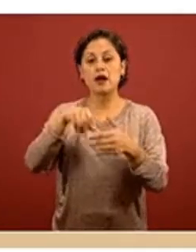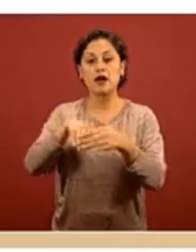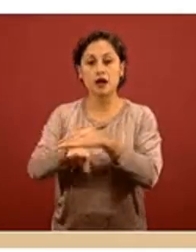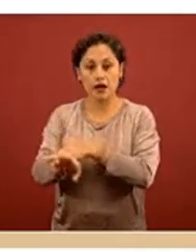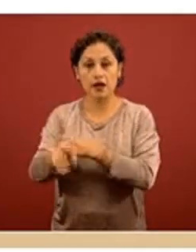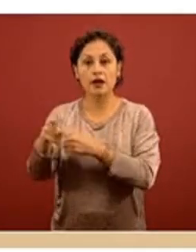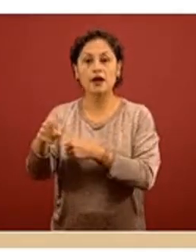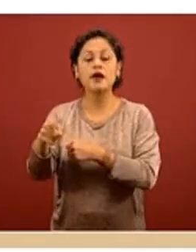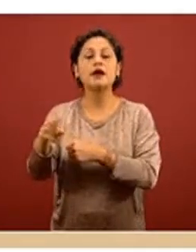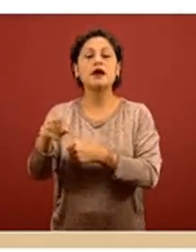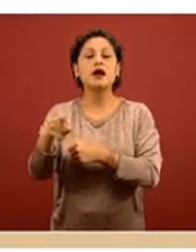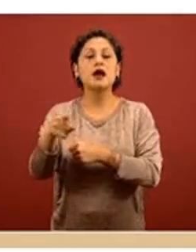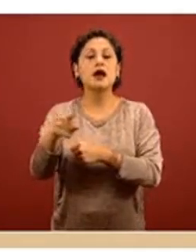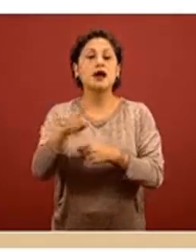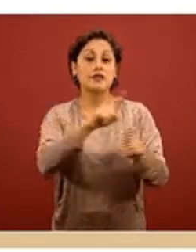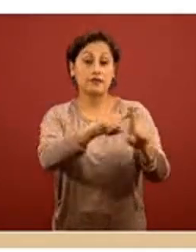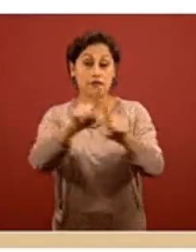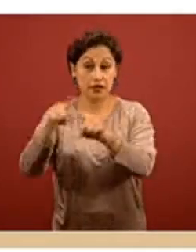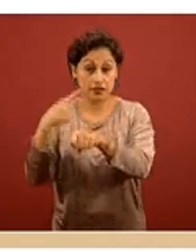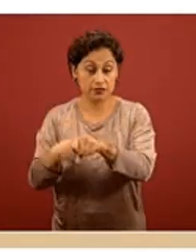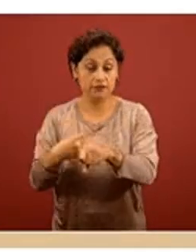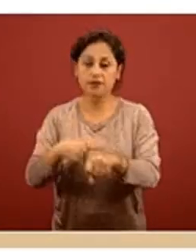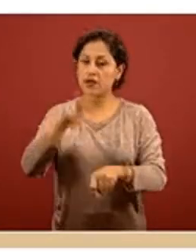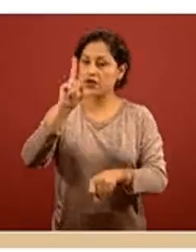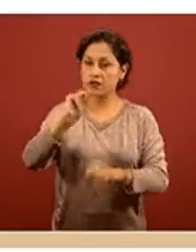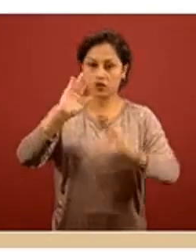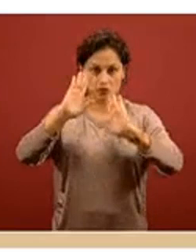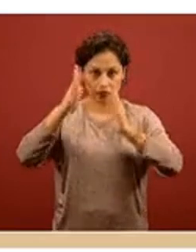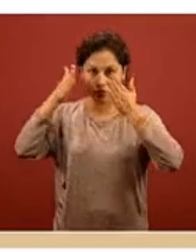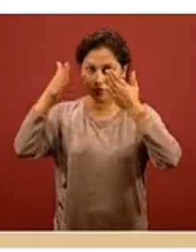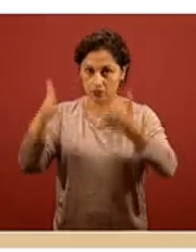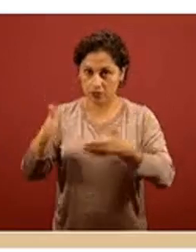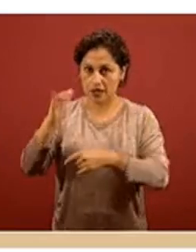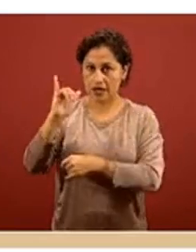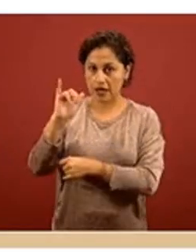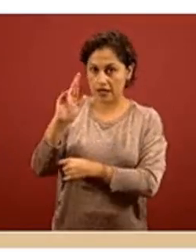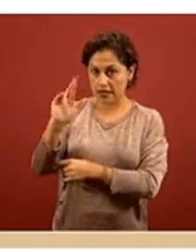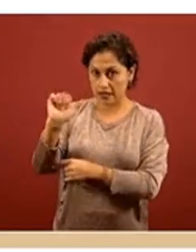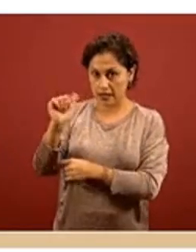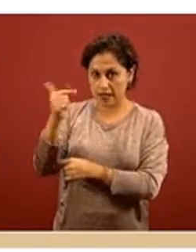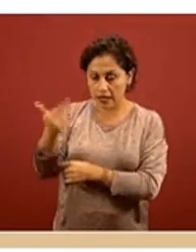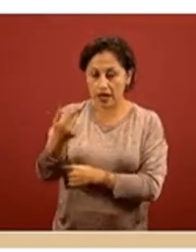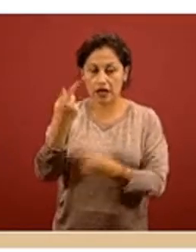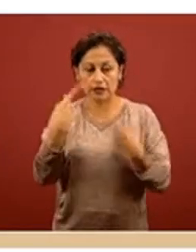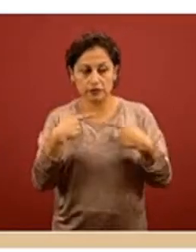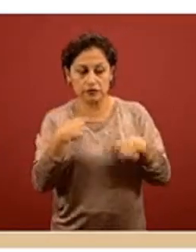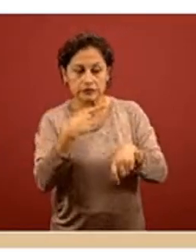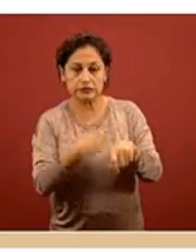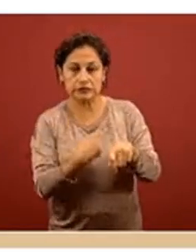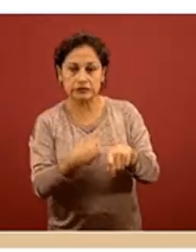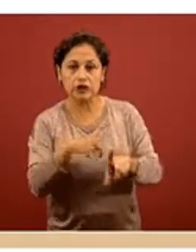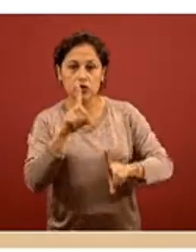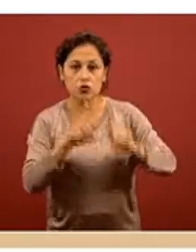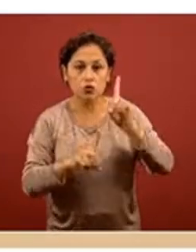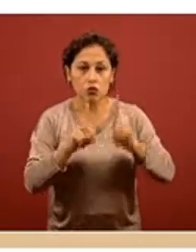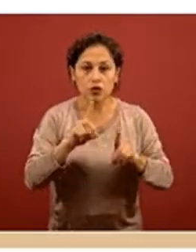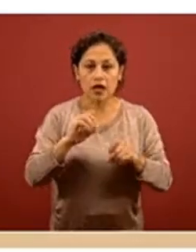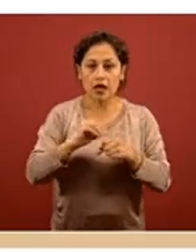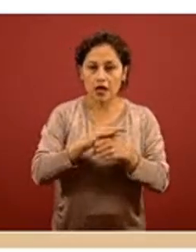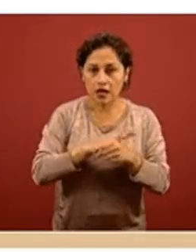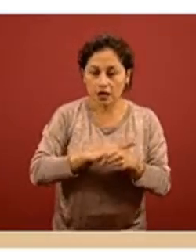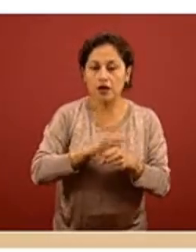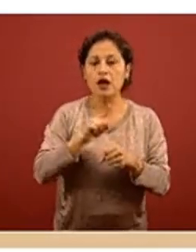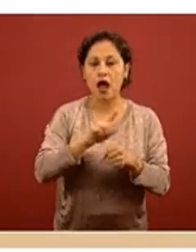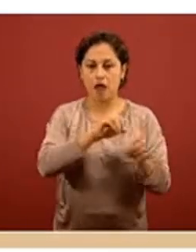para todas las enfermedades, sino específicamente para casos de IRAC, es decir, casos sospechosos de COVID-19, y en otra